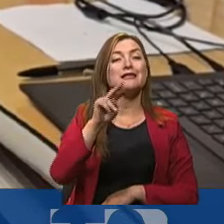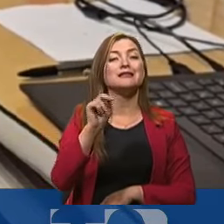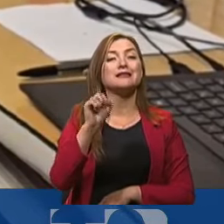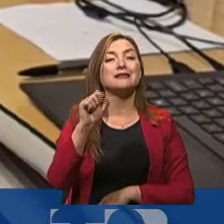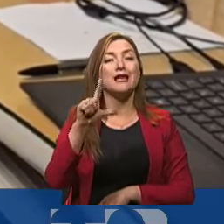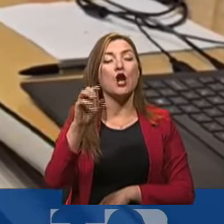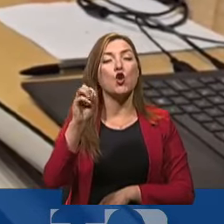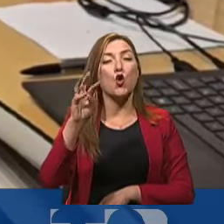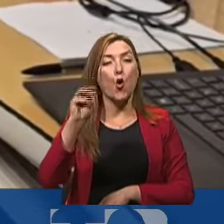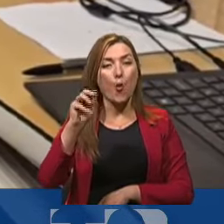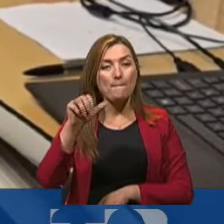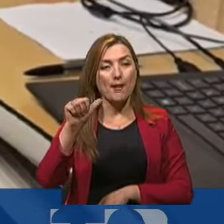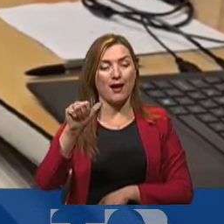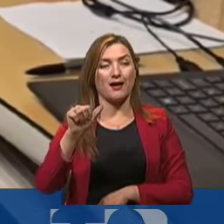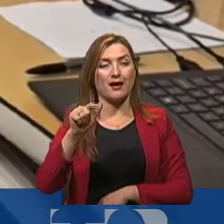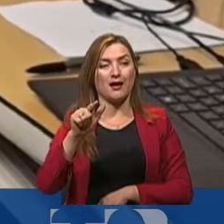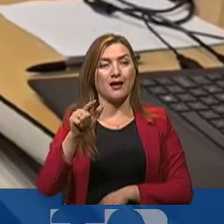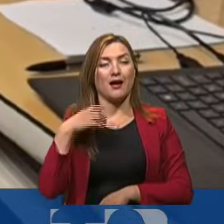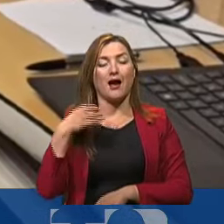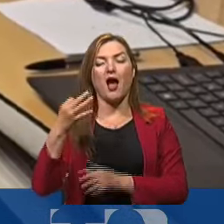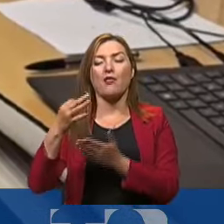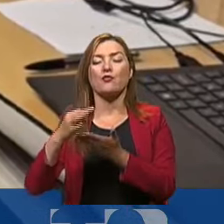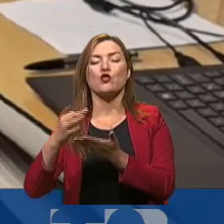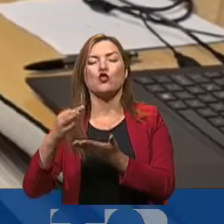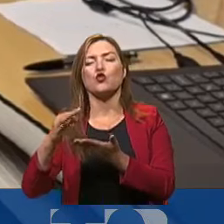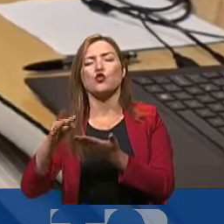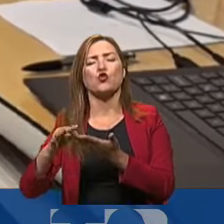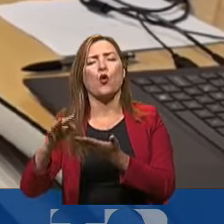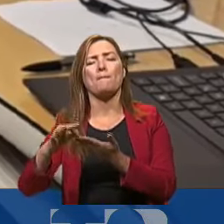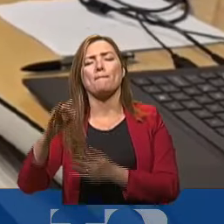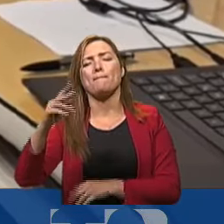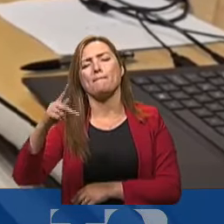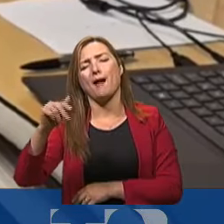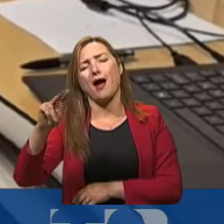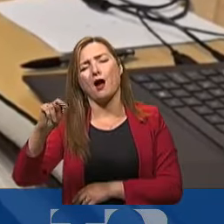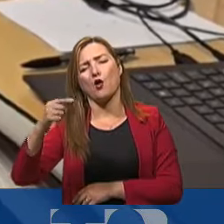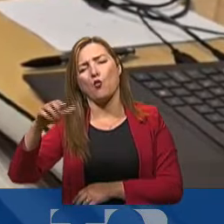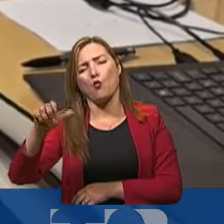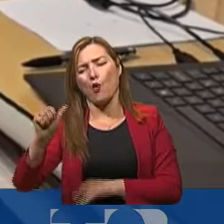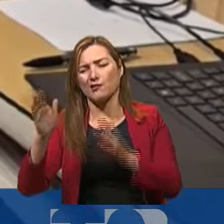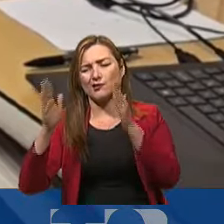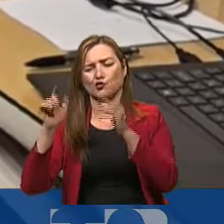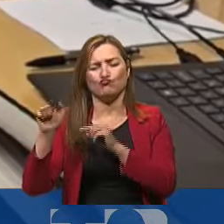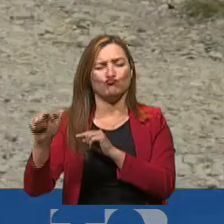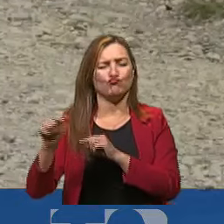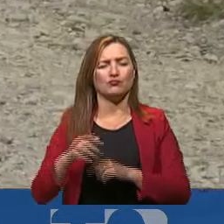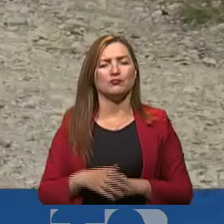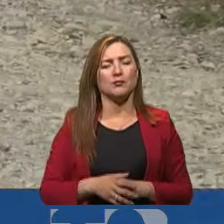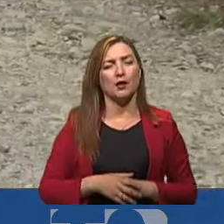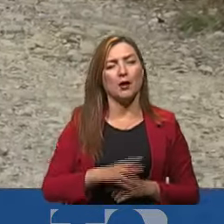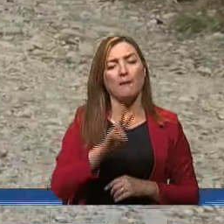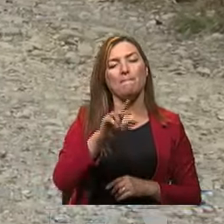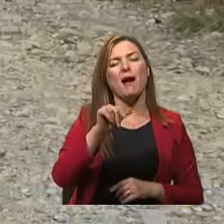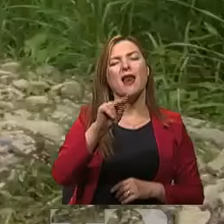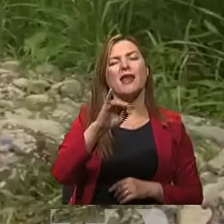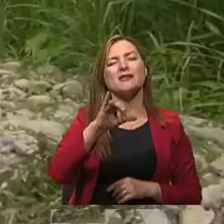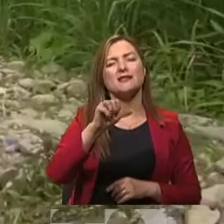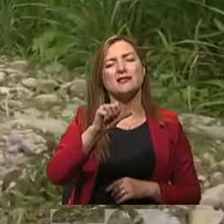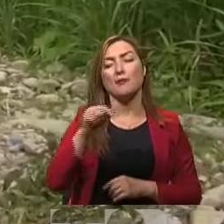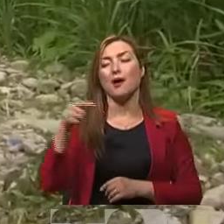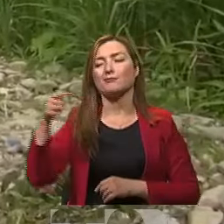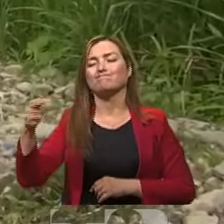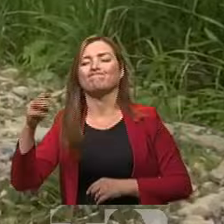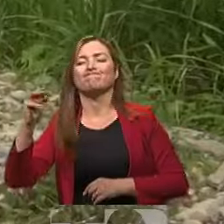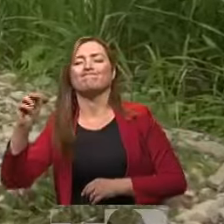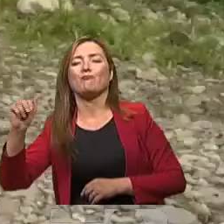desde Quinsaloma para atender la demanda del cantón Pangua, de Valencia para atender la demanda del cantón La Maná. Técnicos y